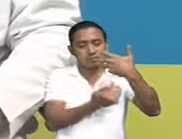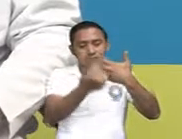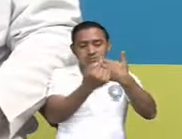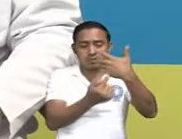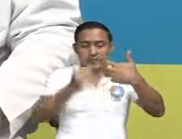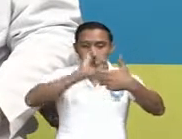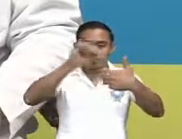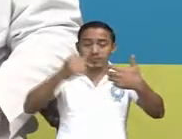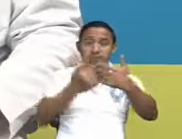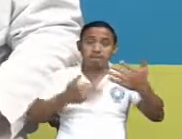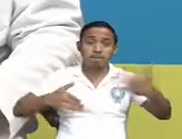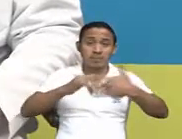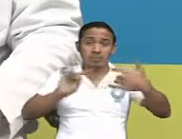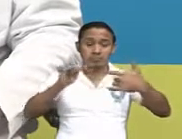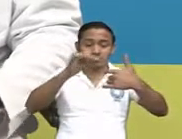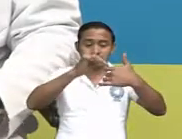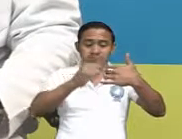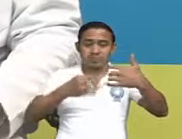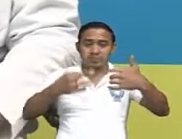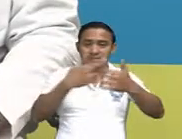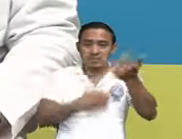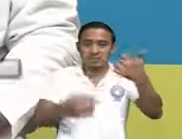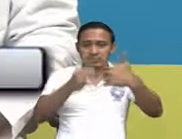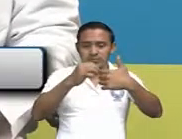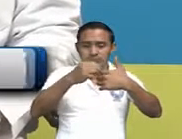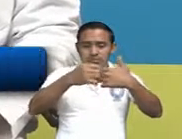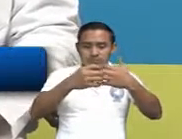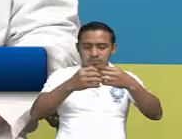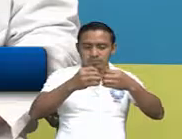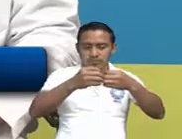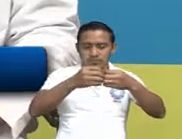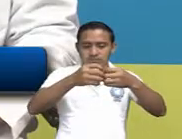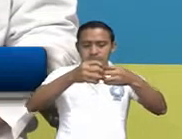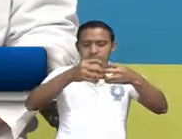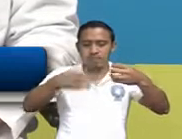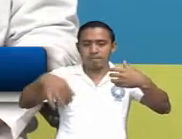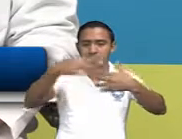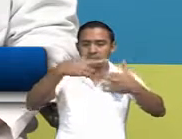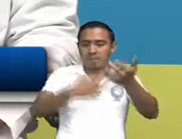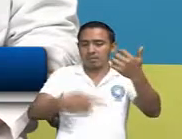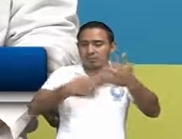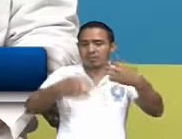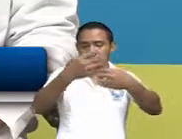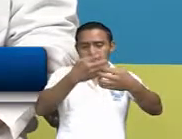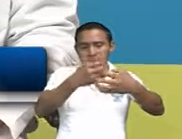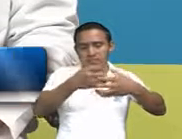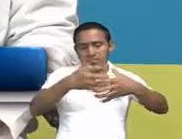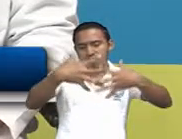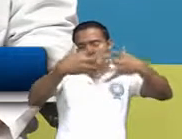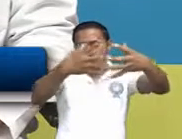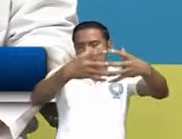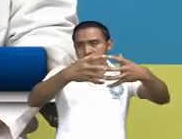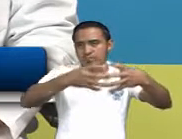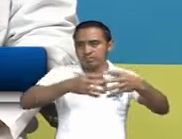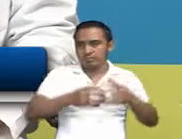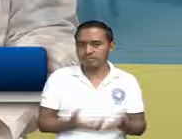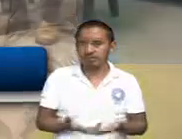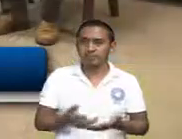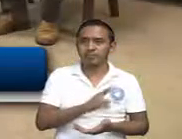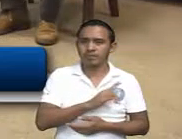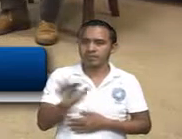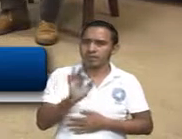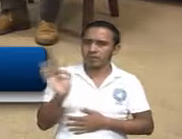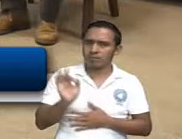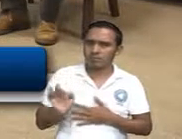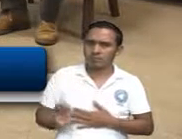recibir un mayor flujo, aumentan su calibre y es donde se forman las varices esofágicas. Ya. Ahora, hay factores, usted